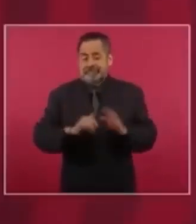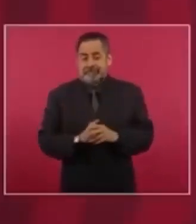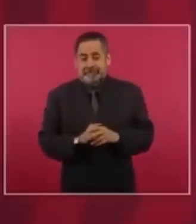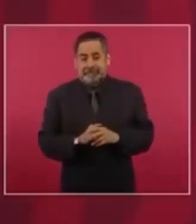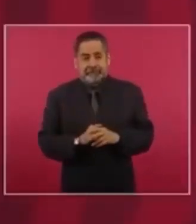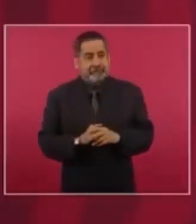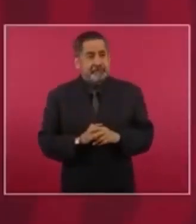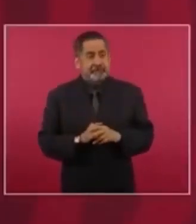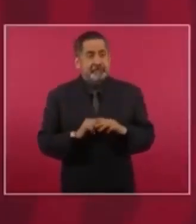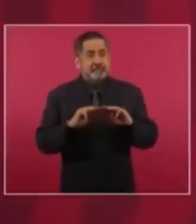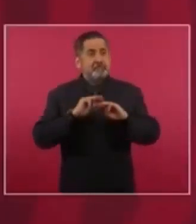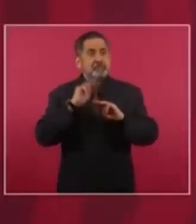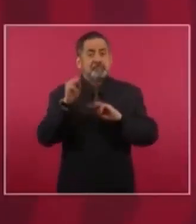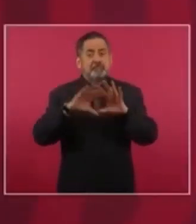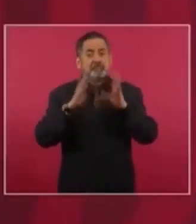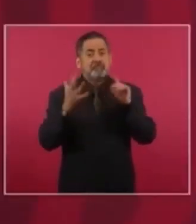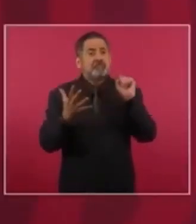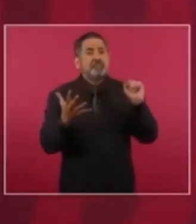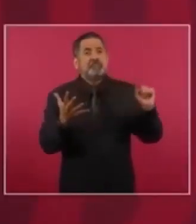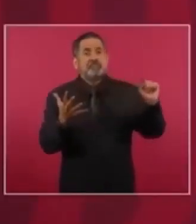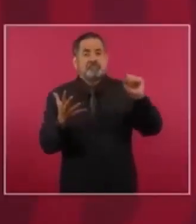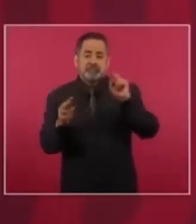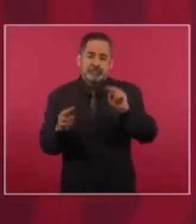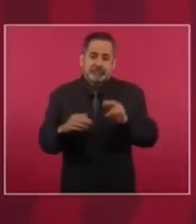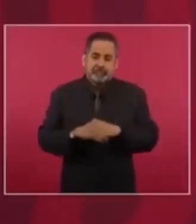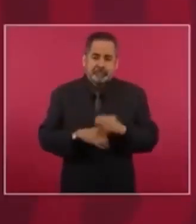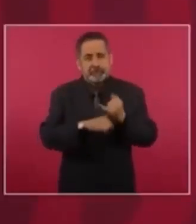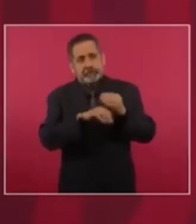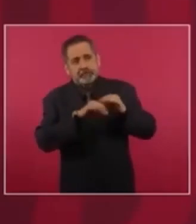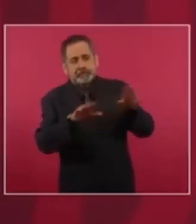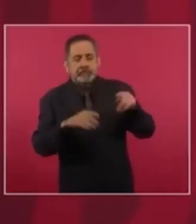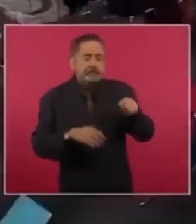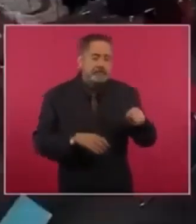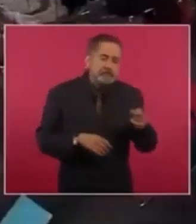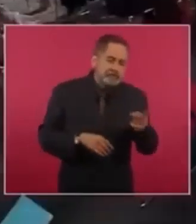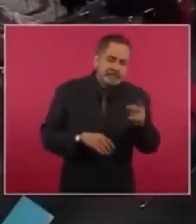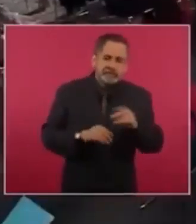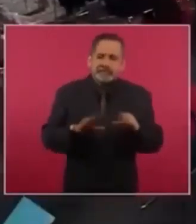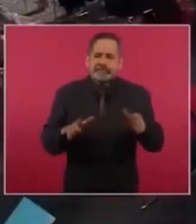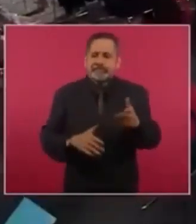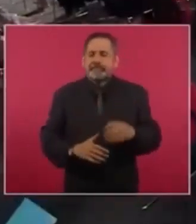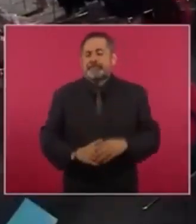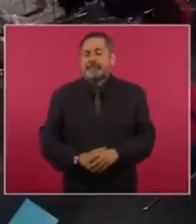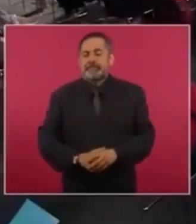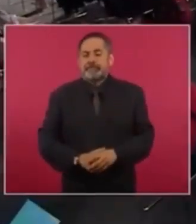llega a varias partes, y si no se informan.